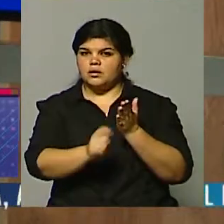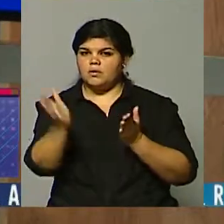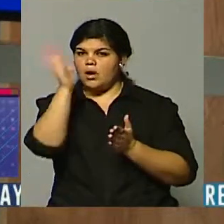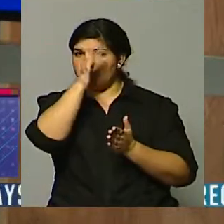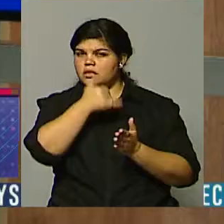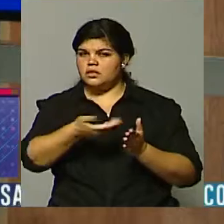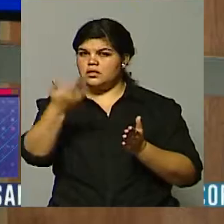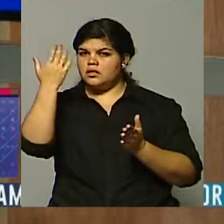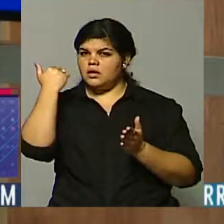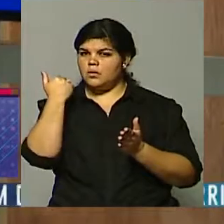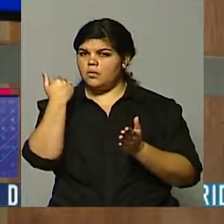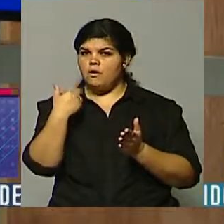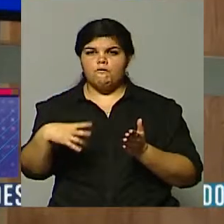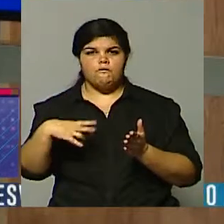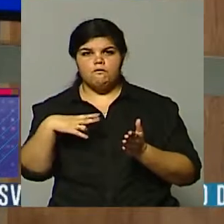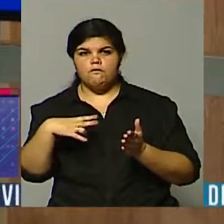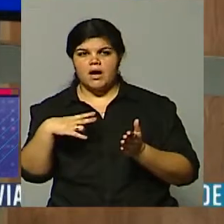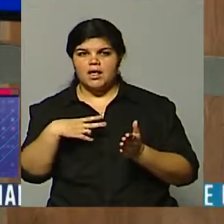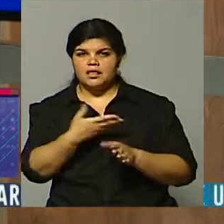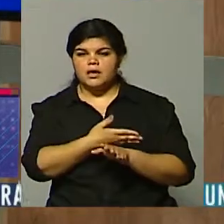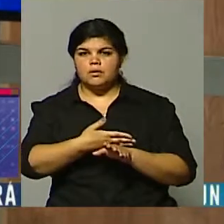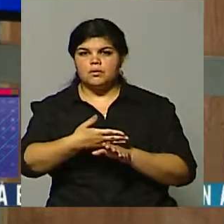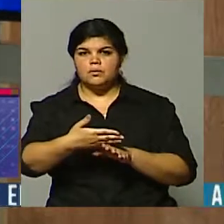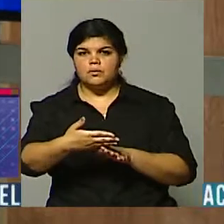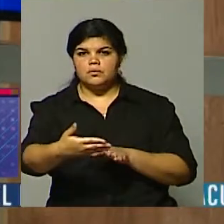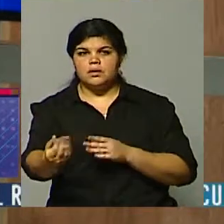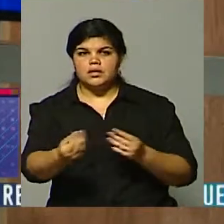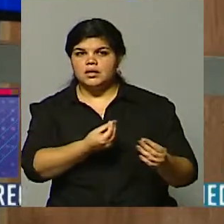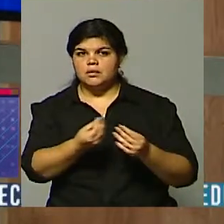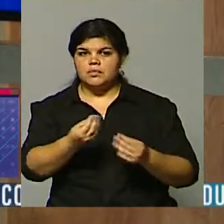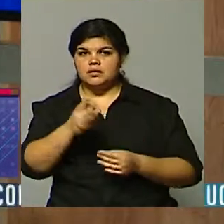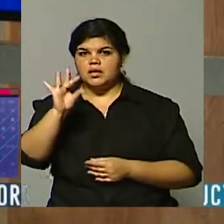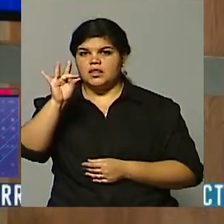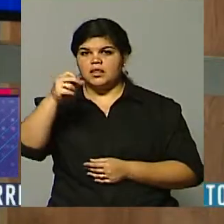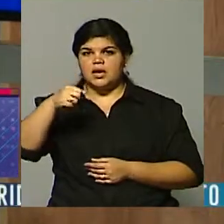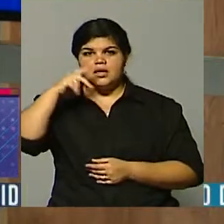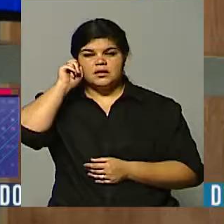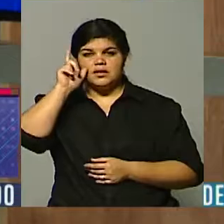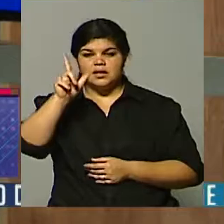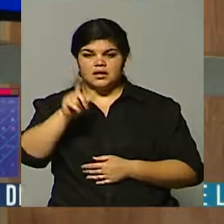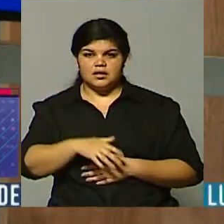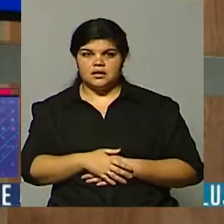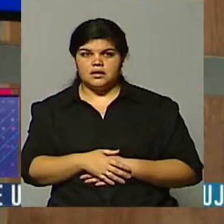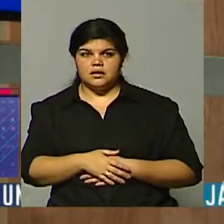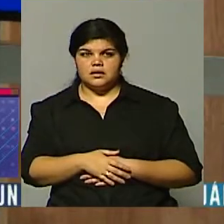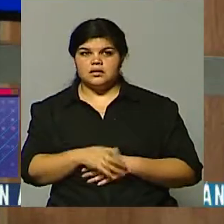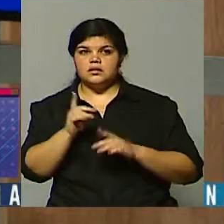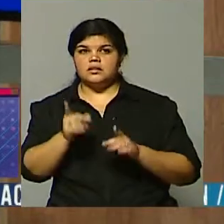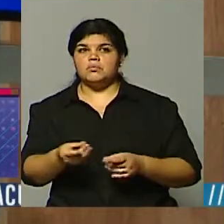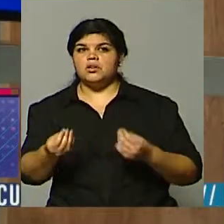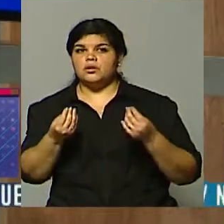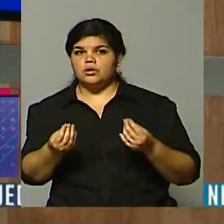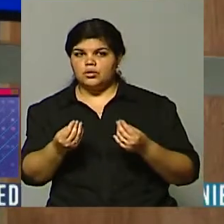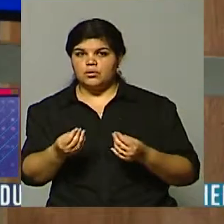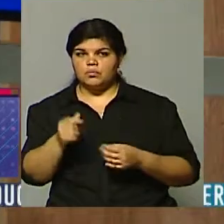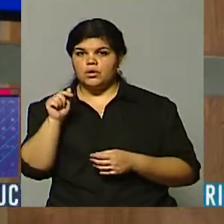esa cuenta pendiente de seguir contándonos qué había sido de Danny Torrance, cómo había golpeado en su